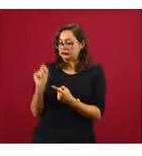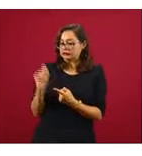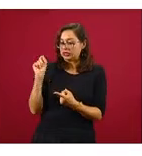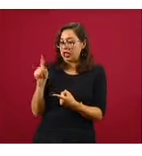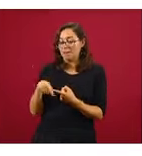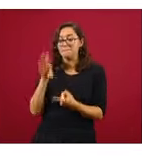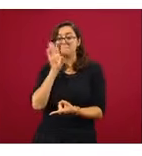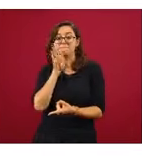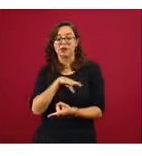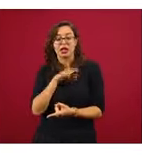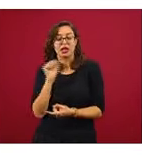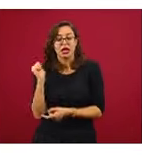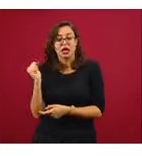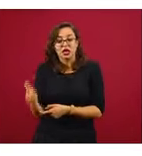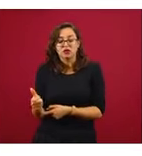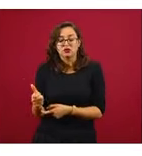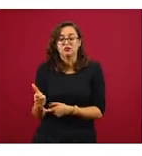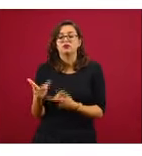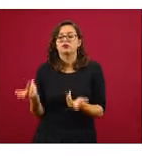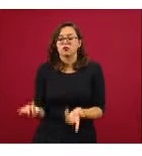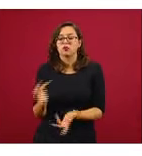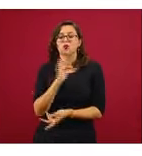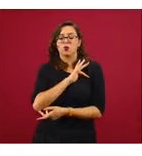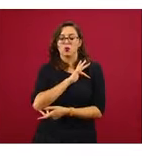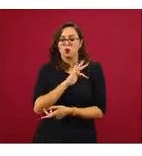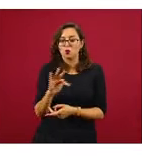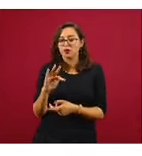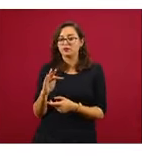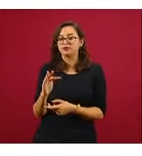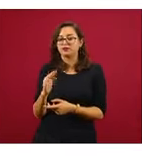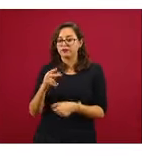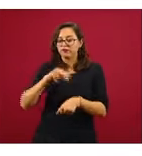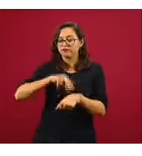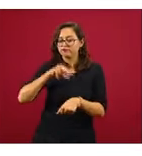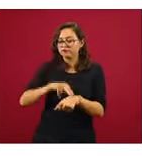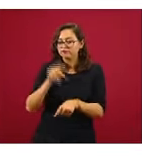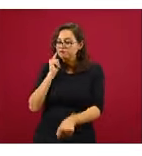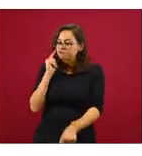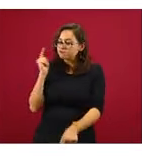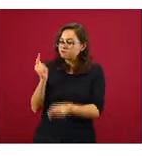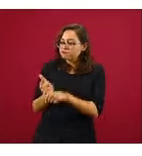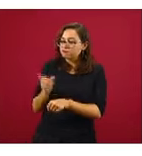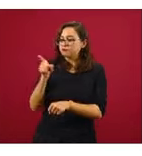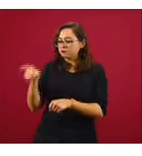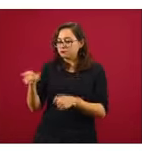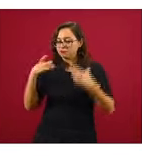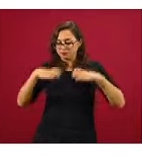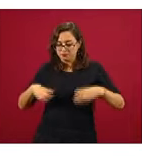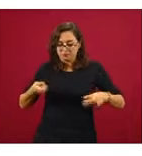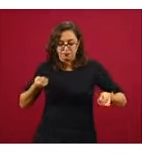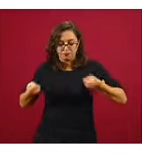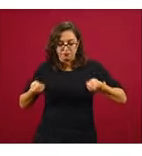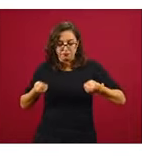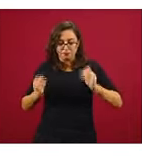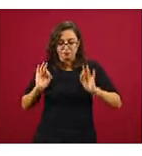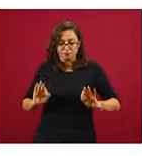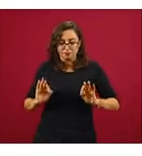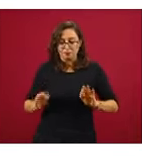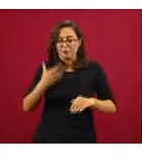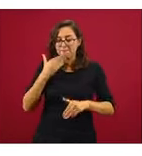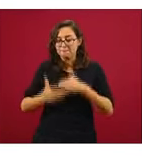mismo ejemplo de la diabetes, así podemos saber como profesionales de la salud cómo ha estado el control de su